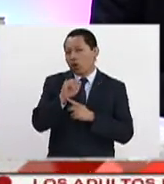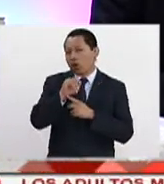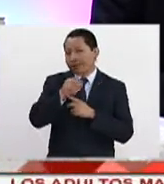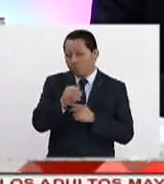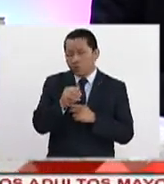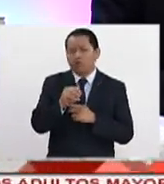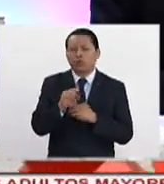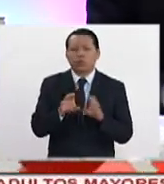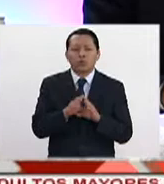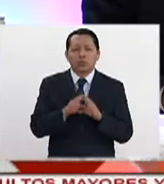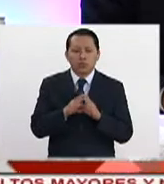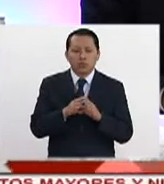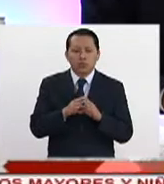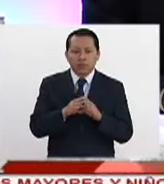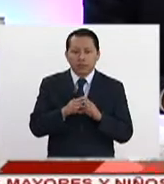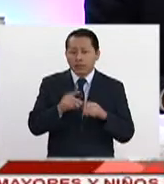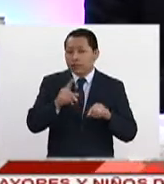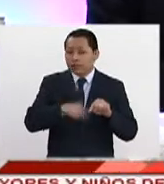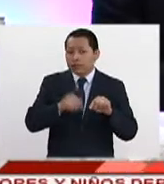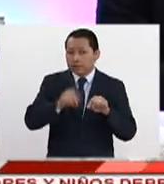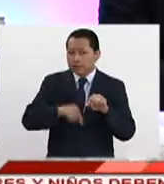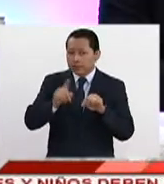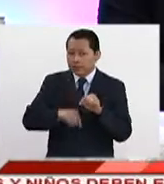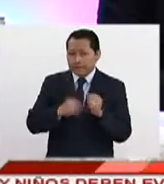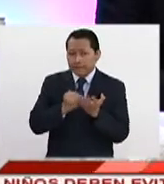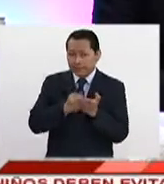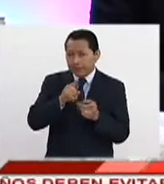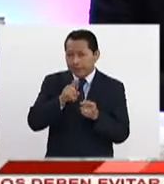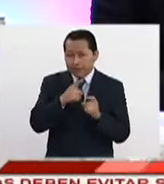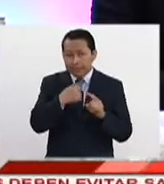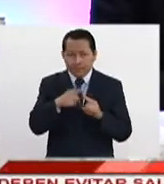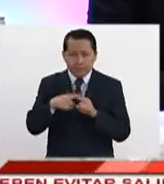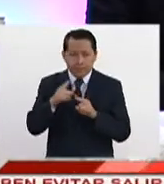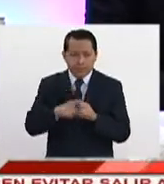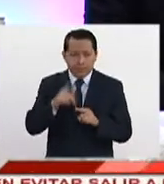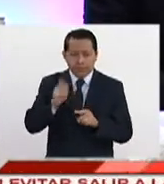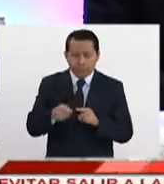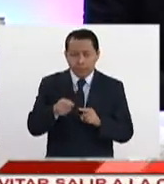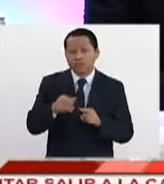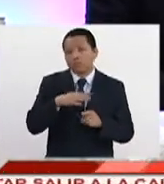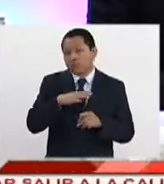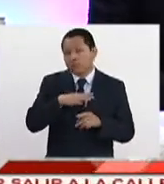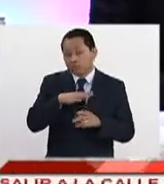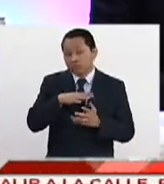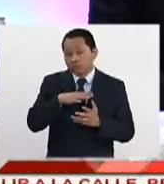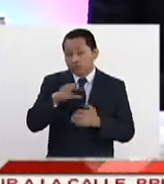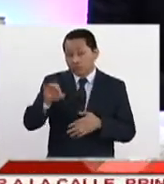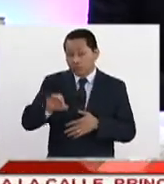están haciendo es quitando muchas deducciones. Entonces, la tasa efectiva